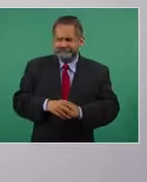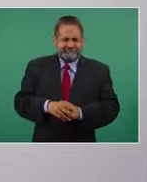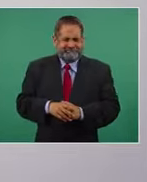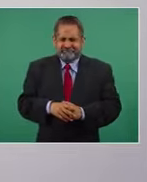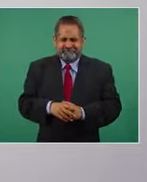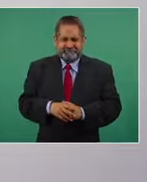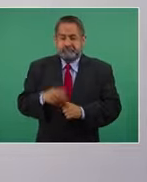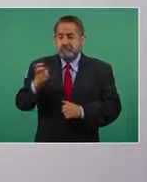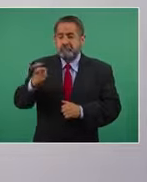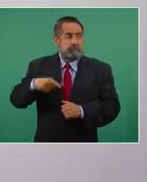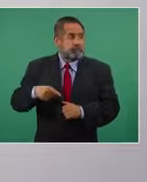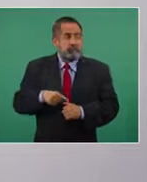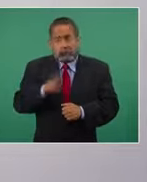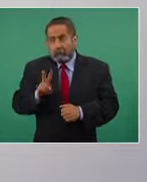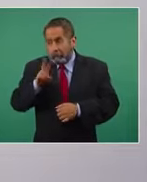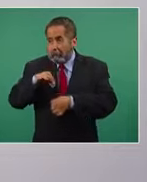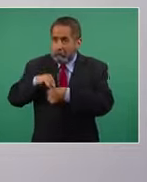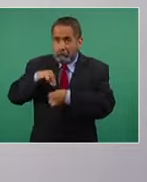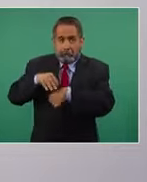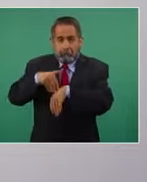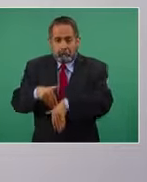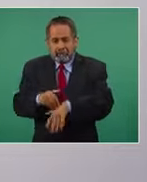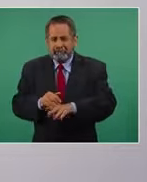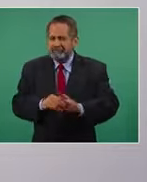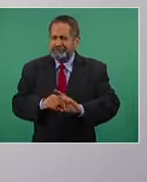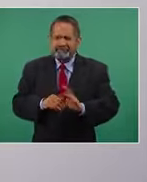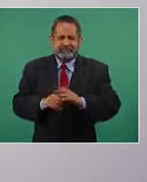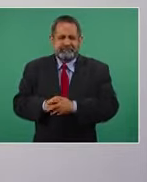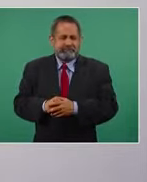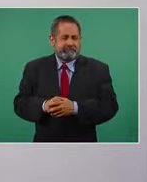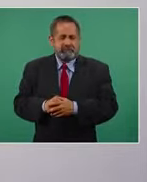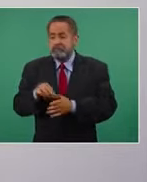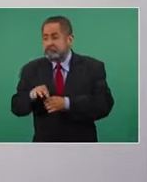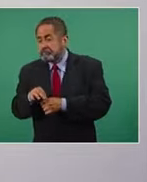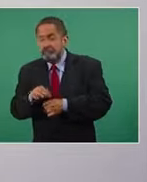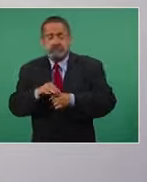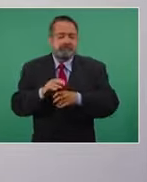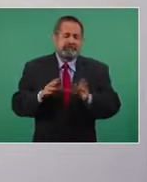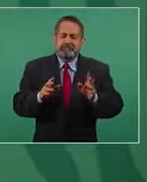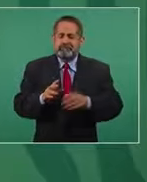y que por eso votan en un sentido o en otro.